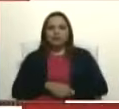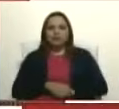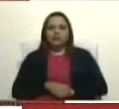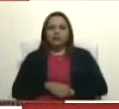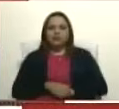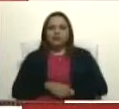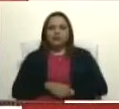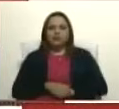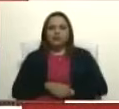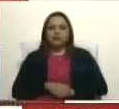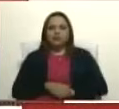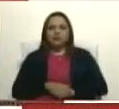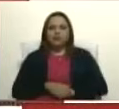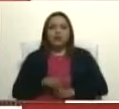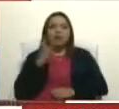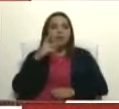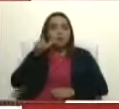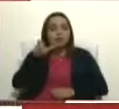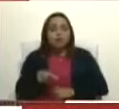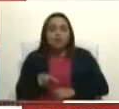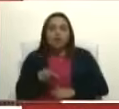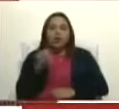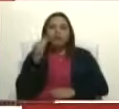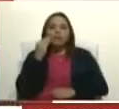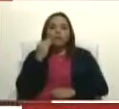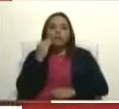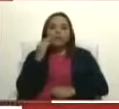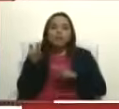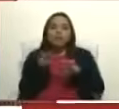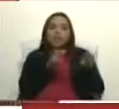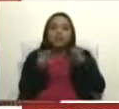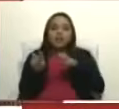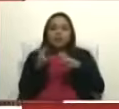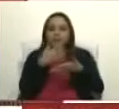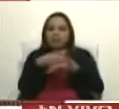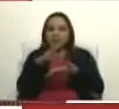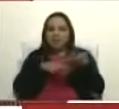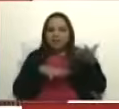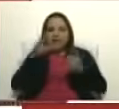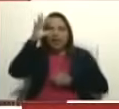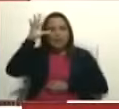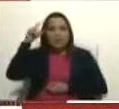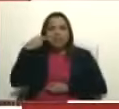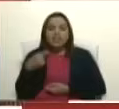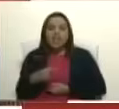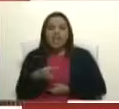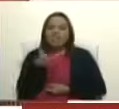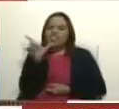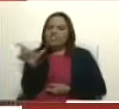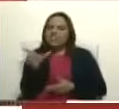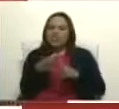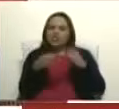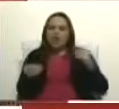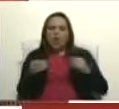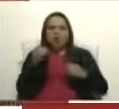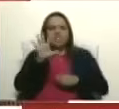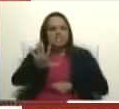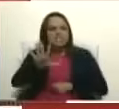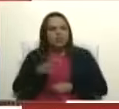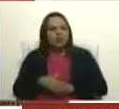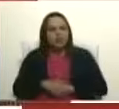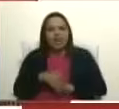habían salido cuando el acaparador de estupidez, el fantasma matemático, Capriles salió diciendo, hay que dividir todo entre 5. Un genio, el tipo es un